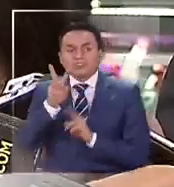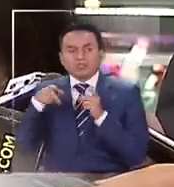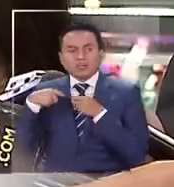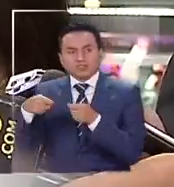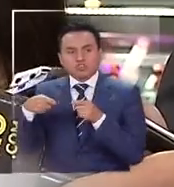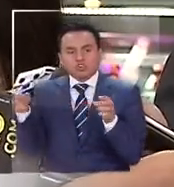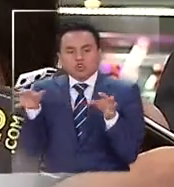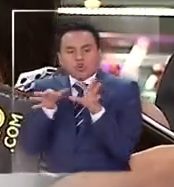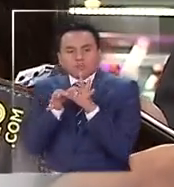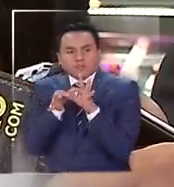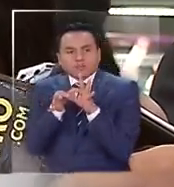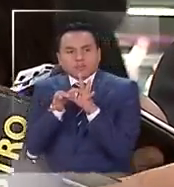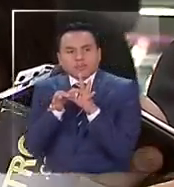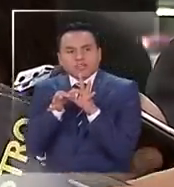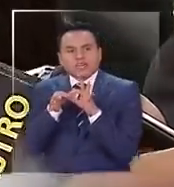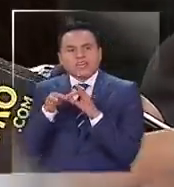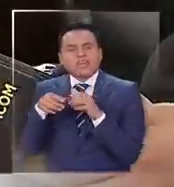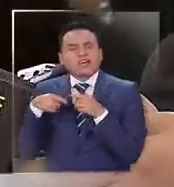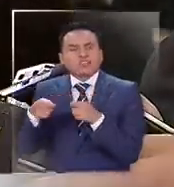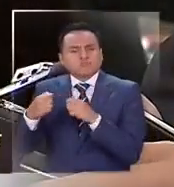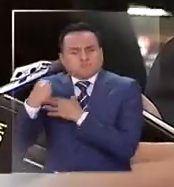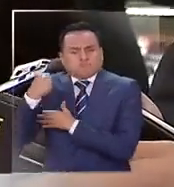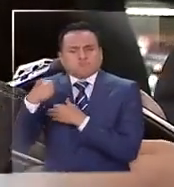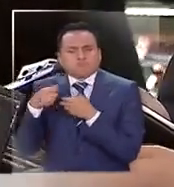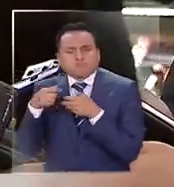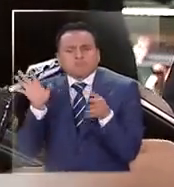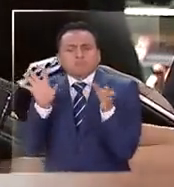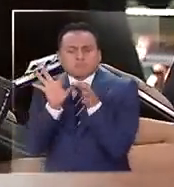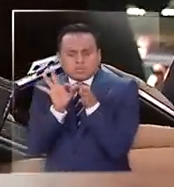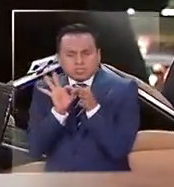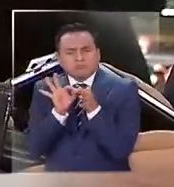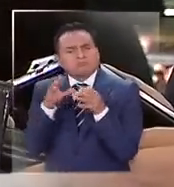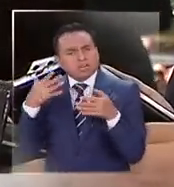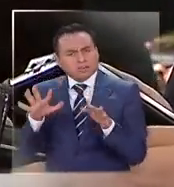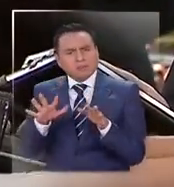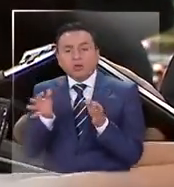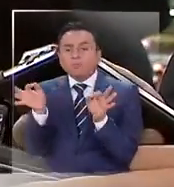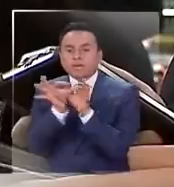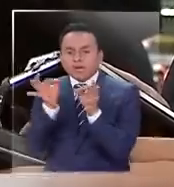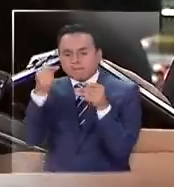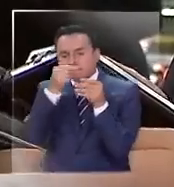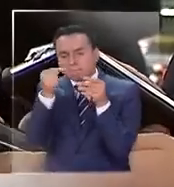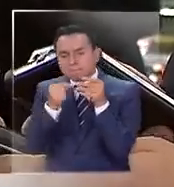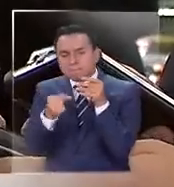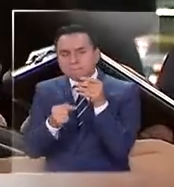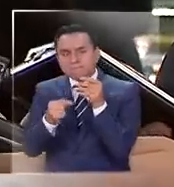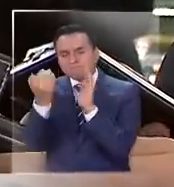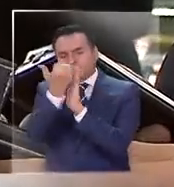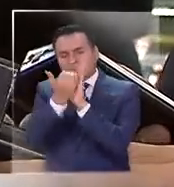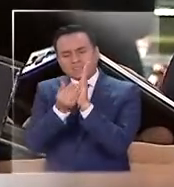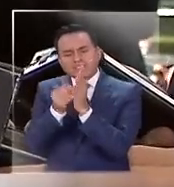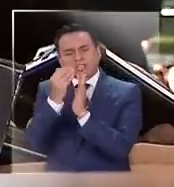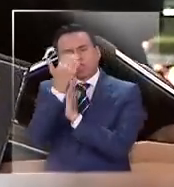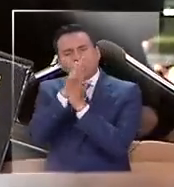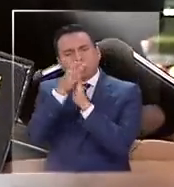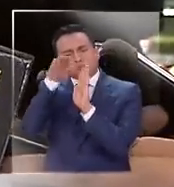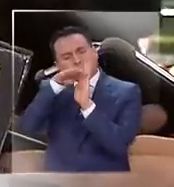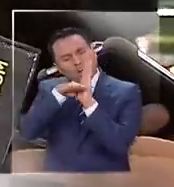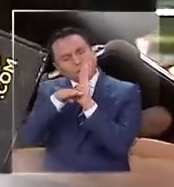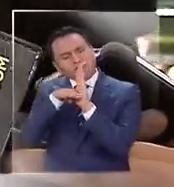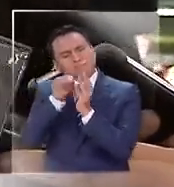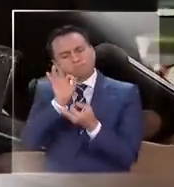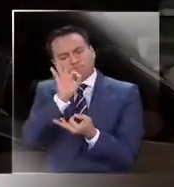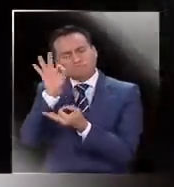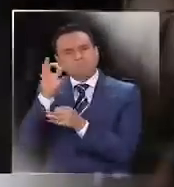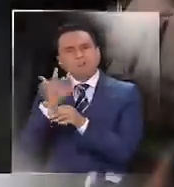gastos comprometidos, no son gastos potenciales, son gastos que están comprometidos. Voy a explicar detalladamente, voy a llegar a una lista de todos los programas donde